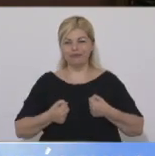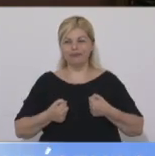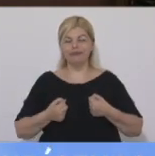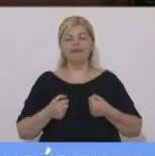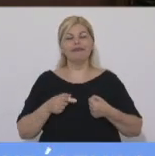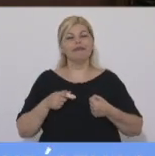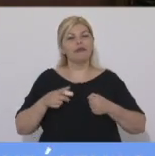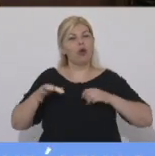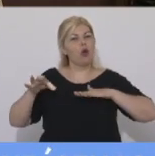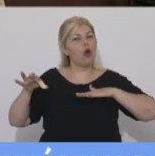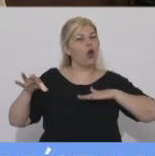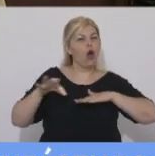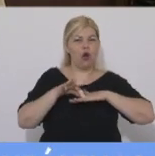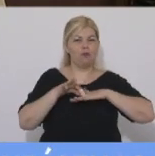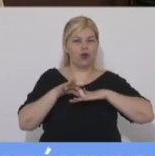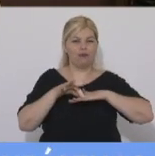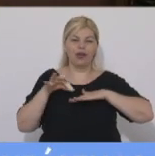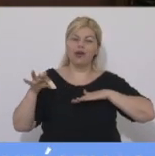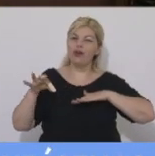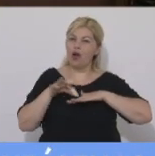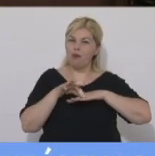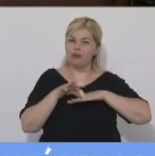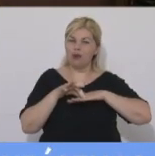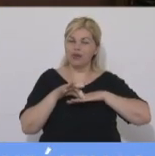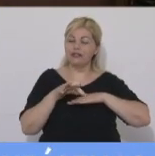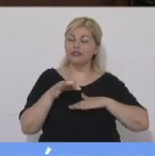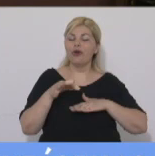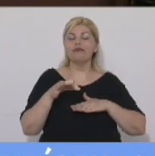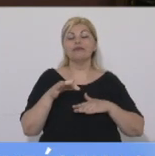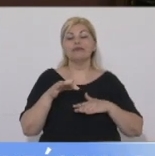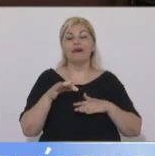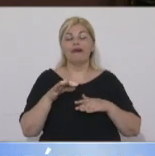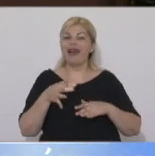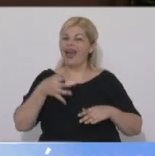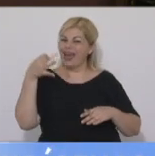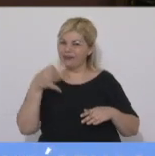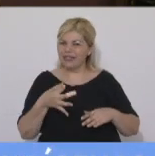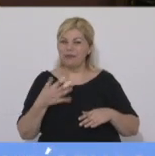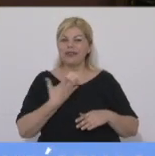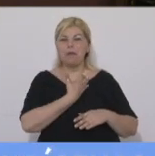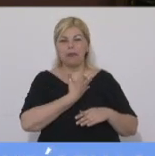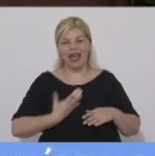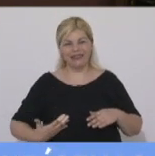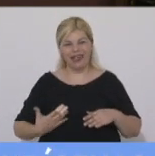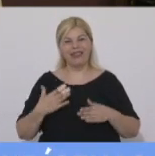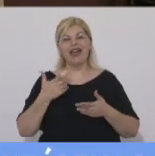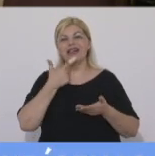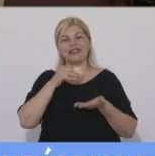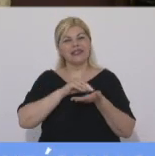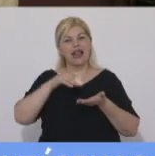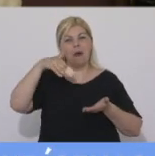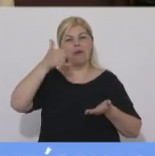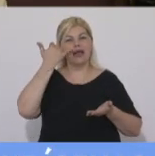este compromiso, muy especialmente a su presidente, el senador Mayán. Quiero